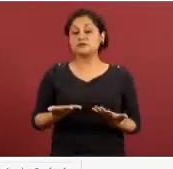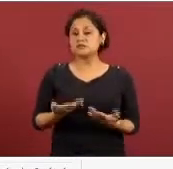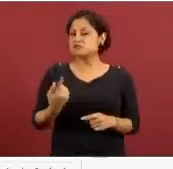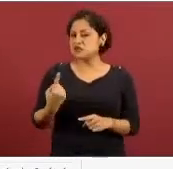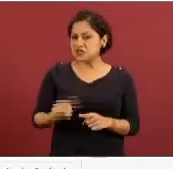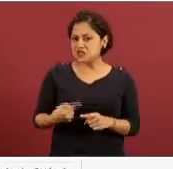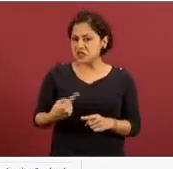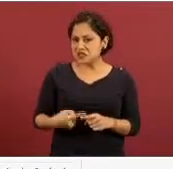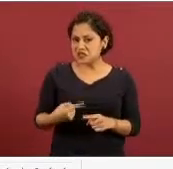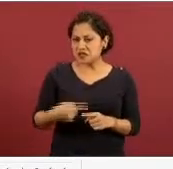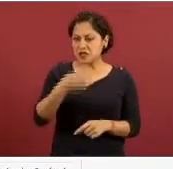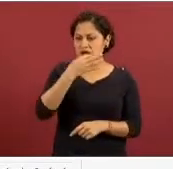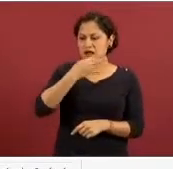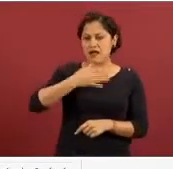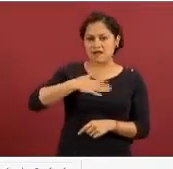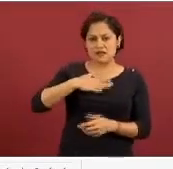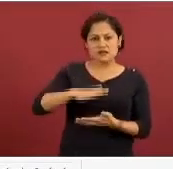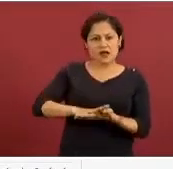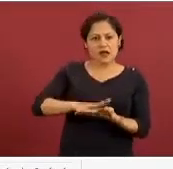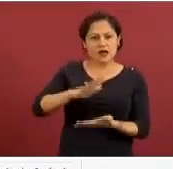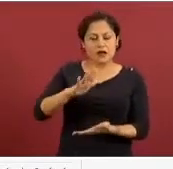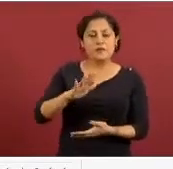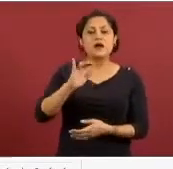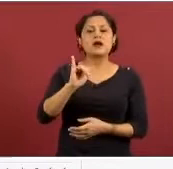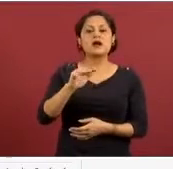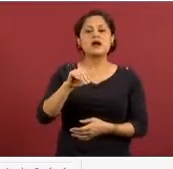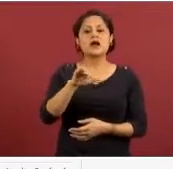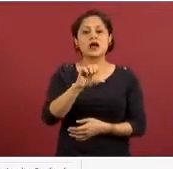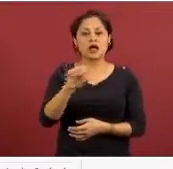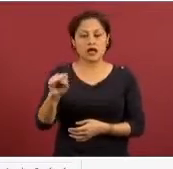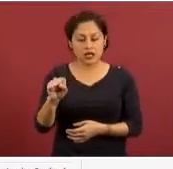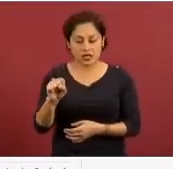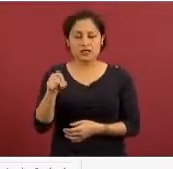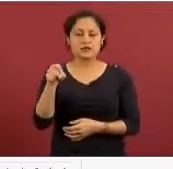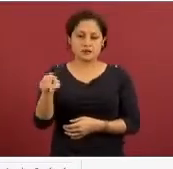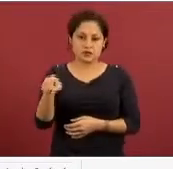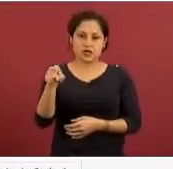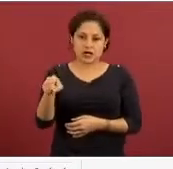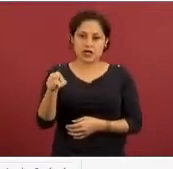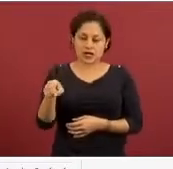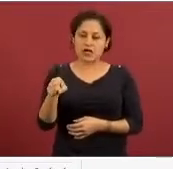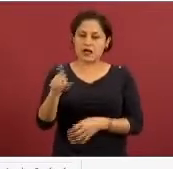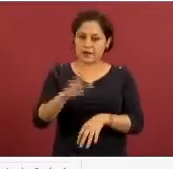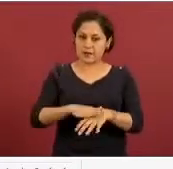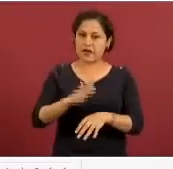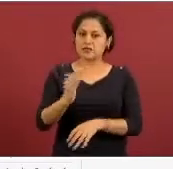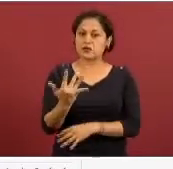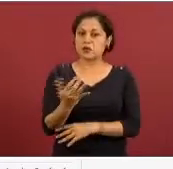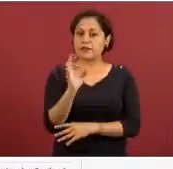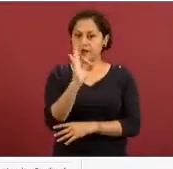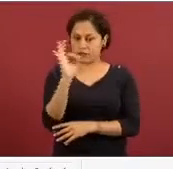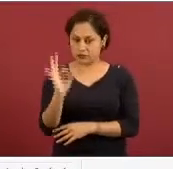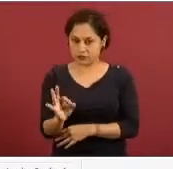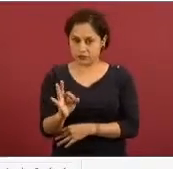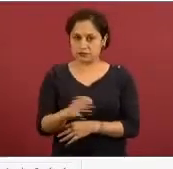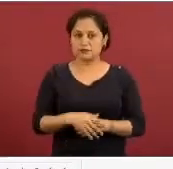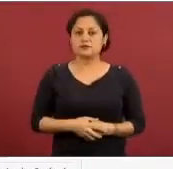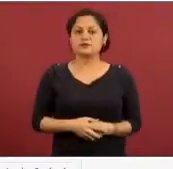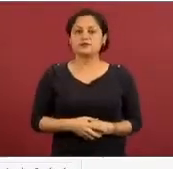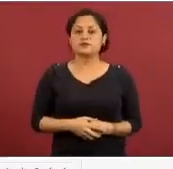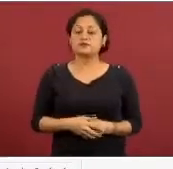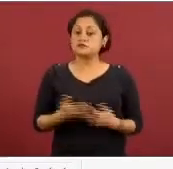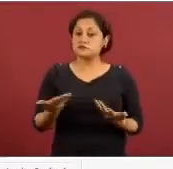más nos ha brindado el reporte de las defunciones con un 50%. La mediana de edad de